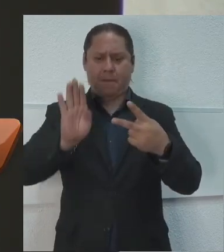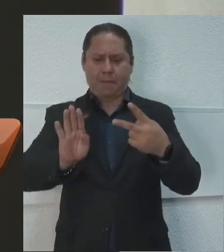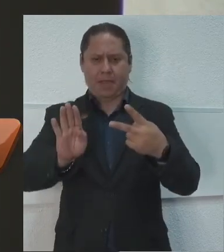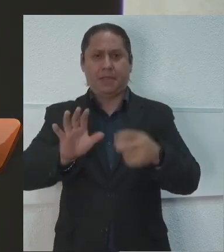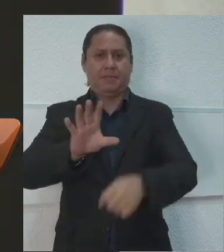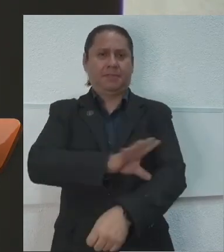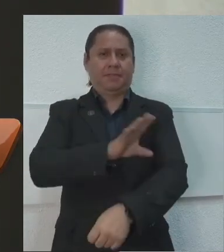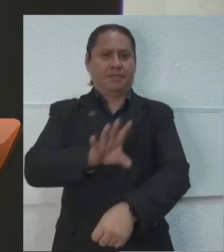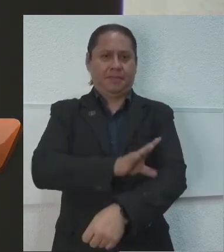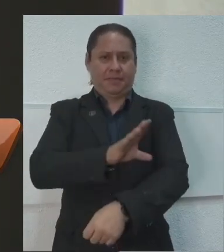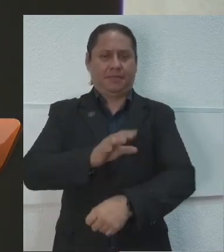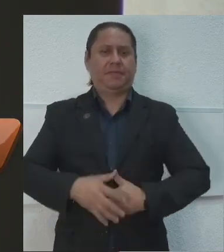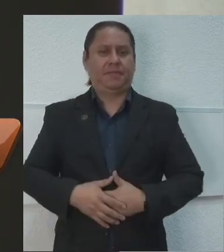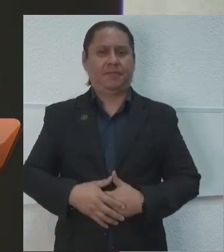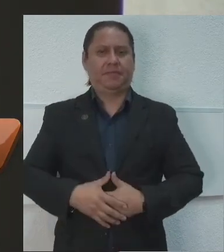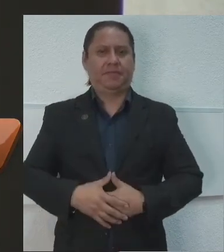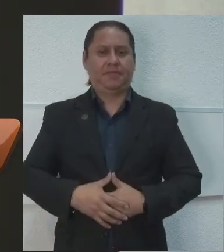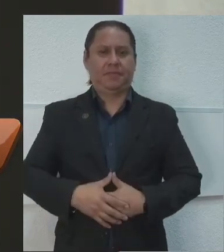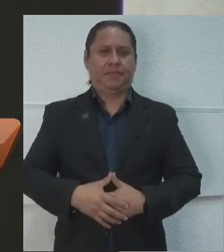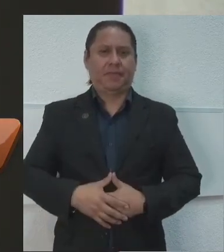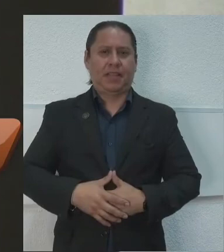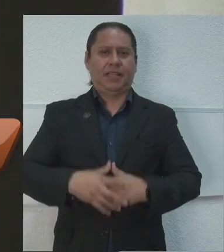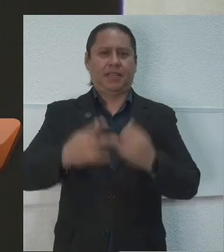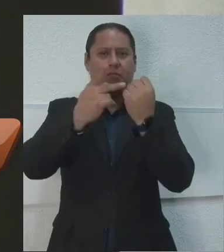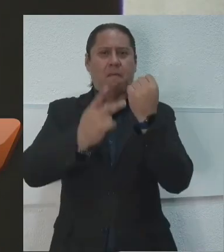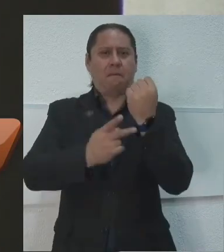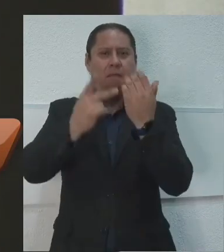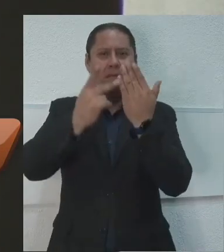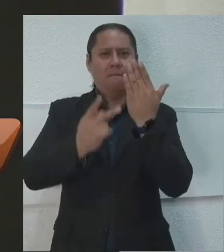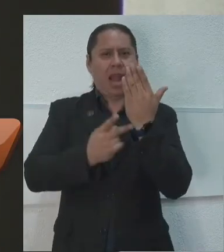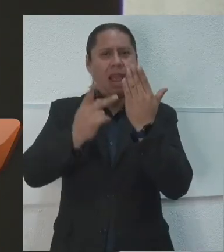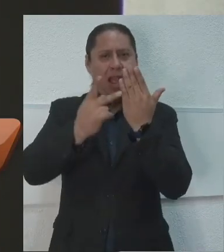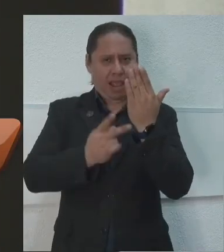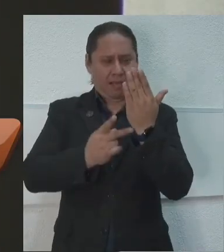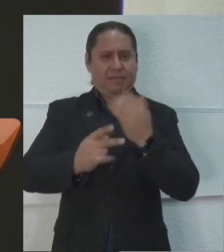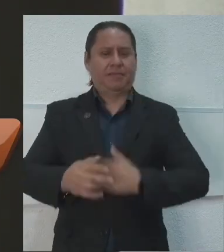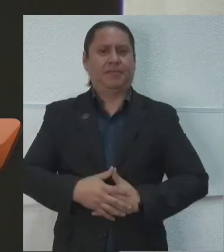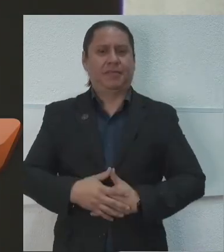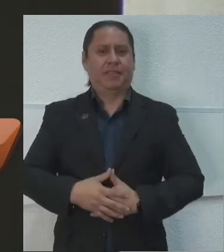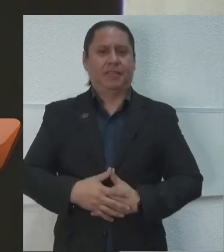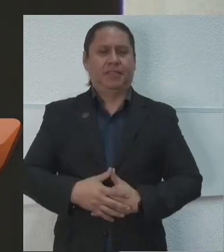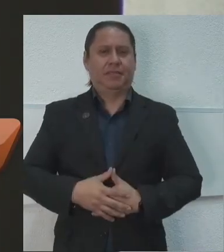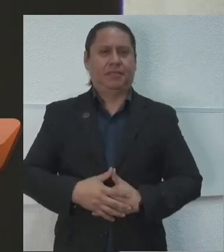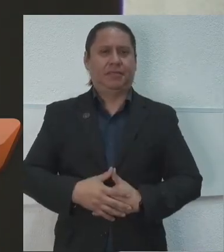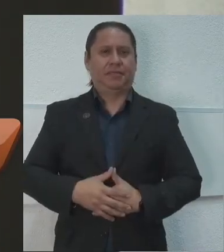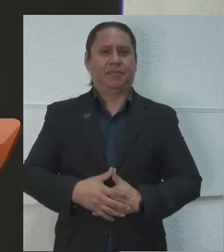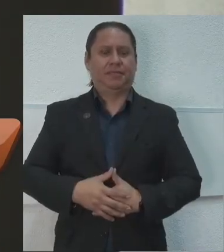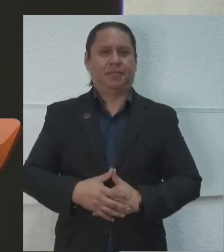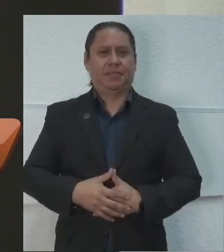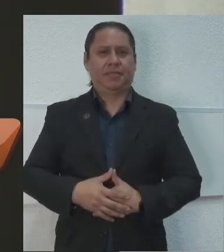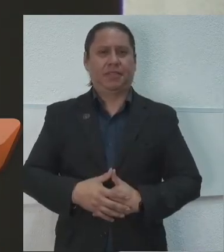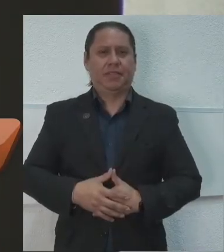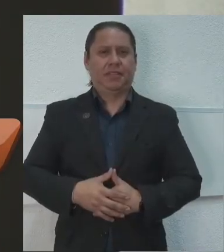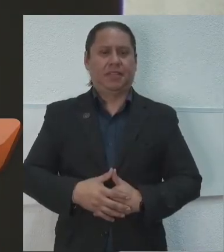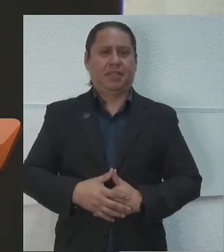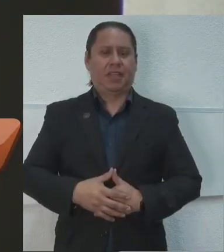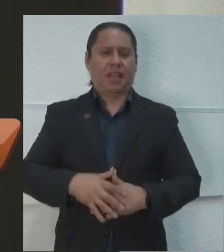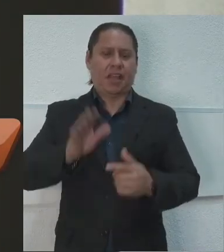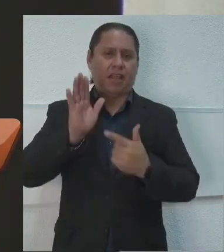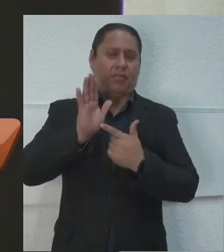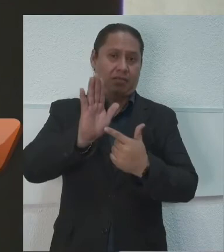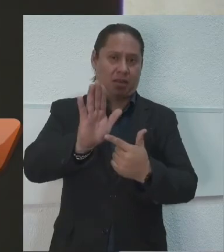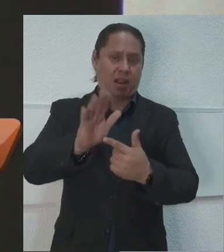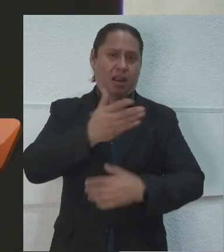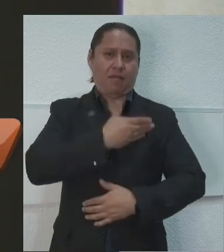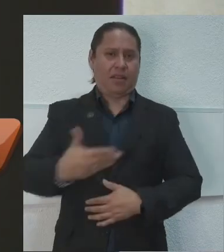eléctrica, y más o menos se logró el propósito del presidente de la República y de la